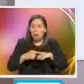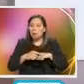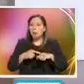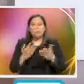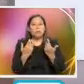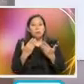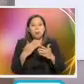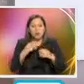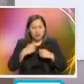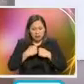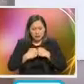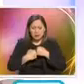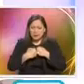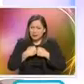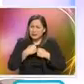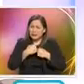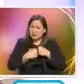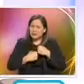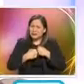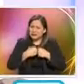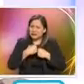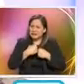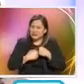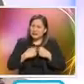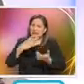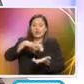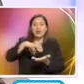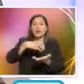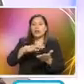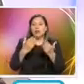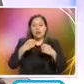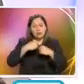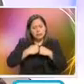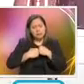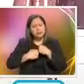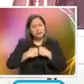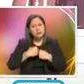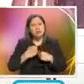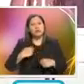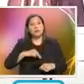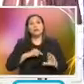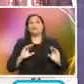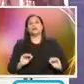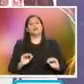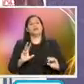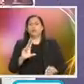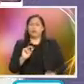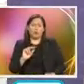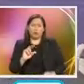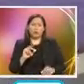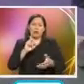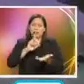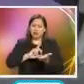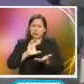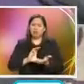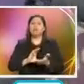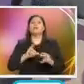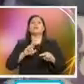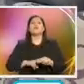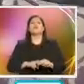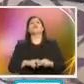y empieza a haber un roce entre superficie ósea y superficie ósea. ¿Y quedaríamos inmóviles, doctor? No llega a ese nivel